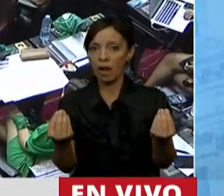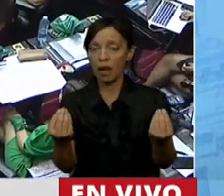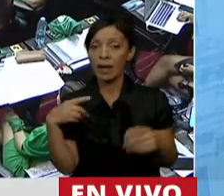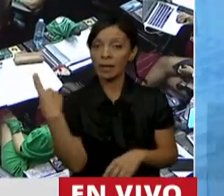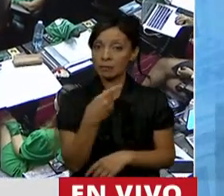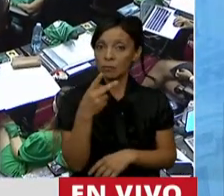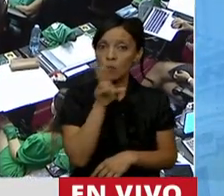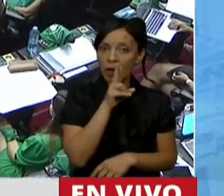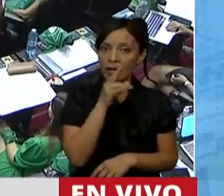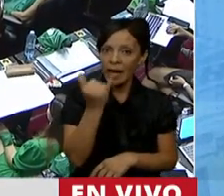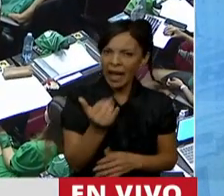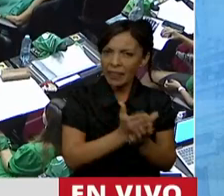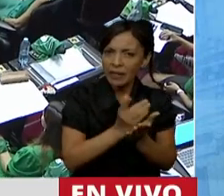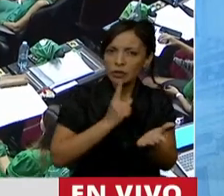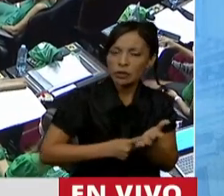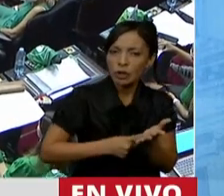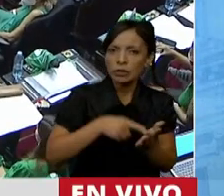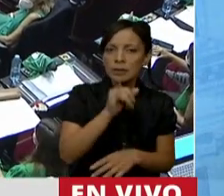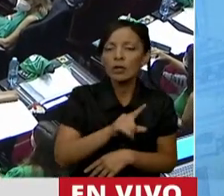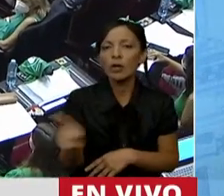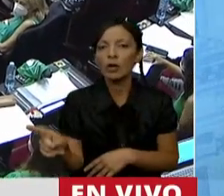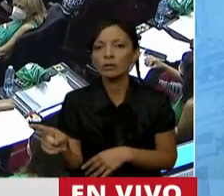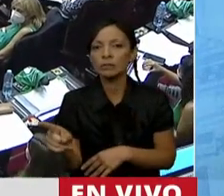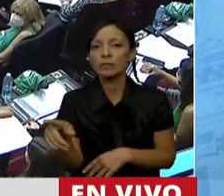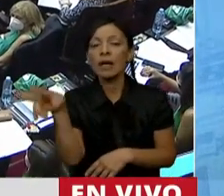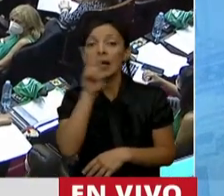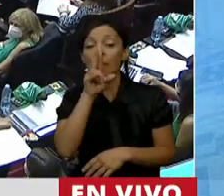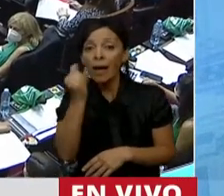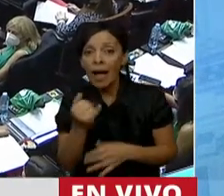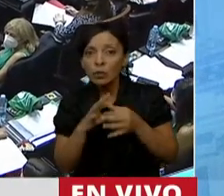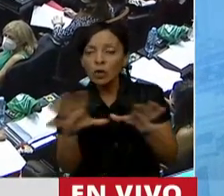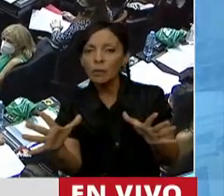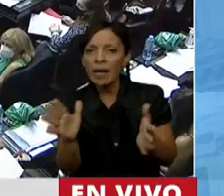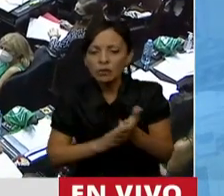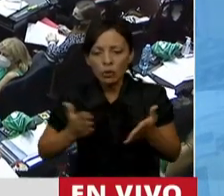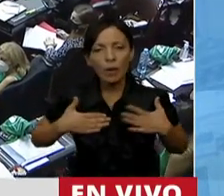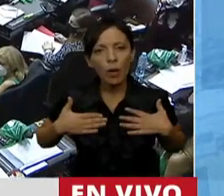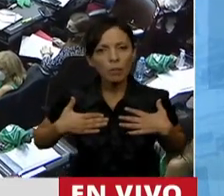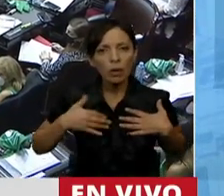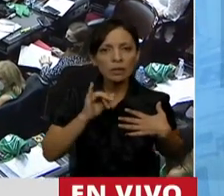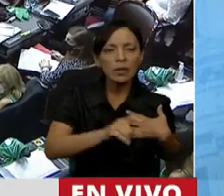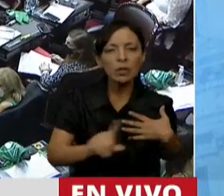las mujeres el derecho a decidir, si tenemos o no autonomía sobre nuestros cuerpos.